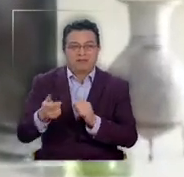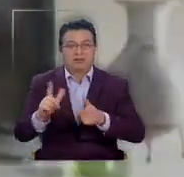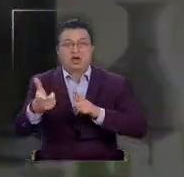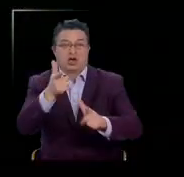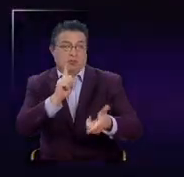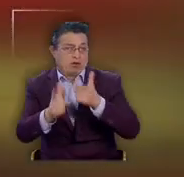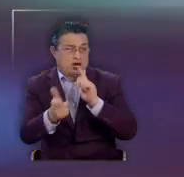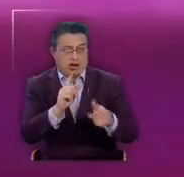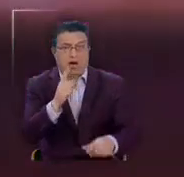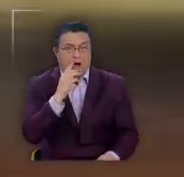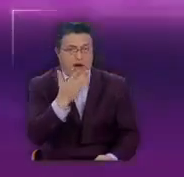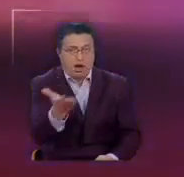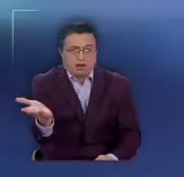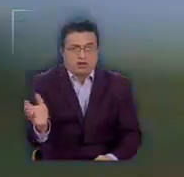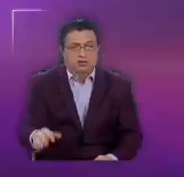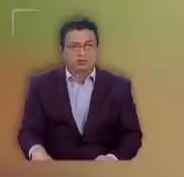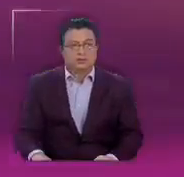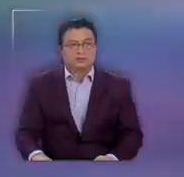alcohol.